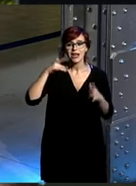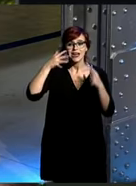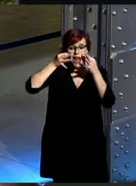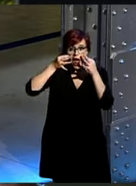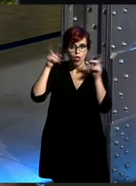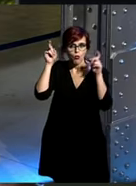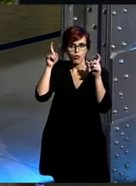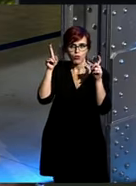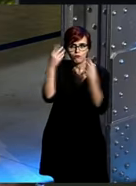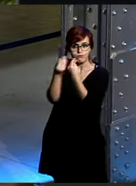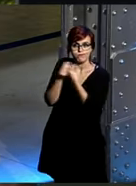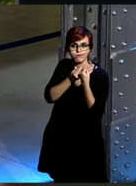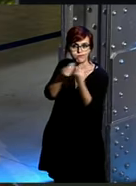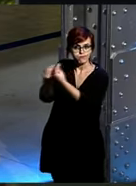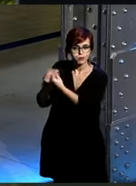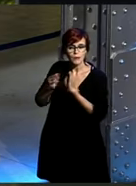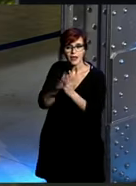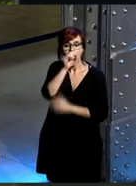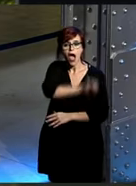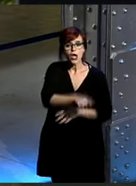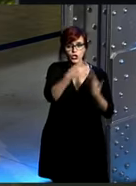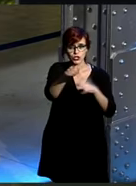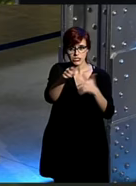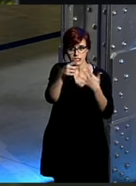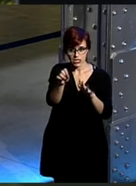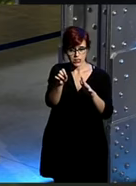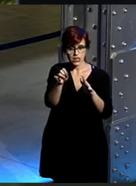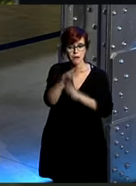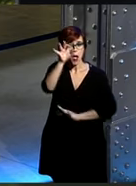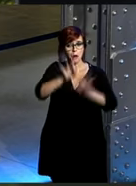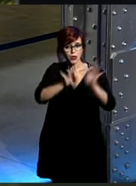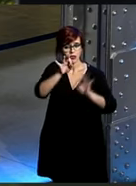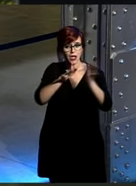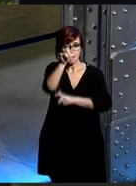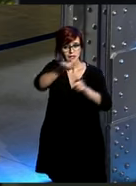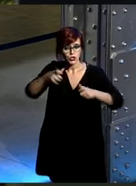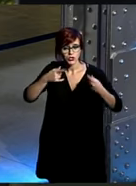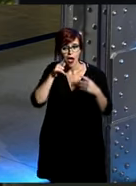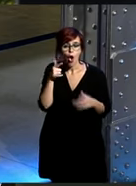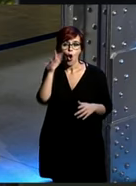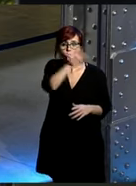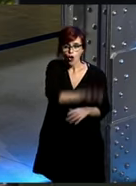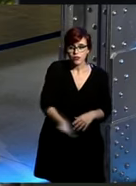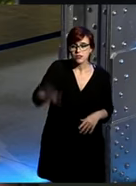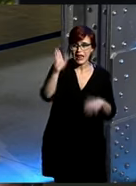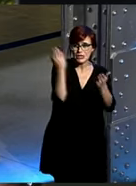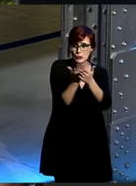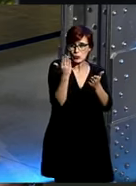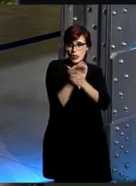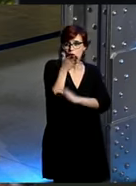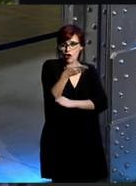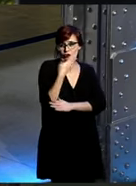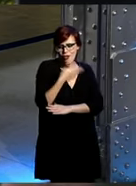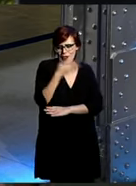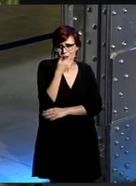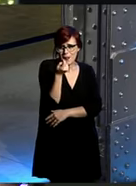de la enseñanza. Hasta los años 60, el porcentaje de la población occidental que estudiaba era bajísimo.